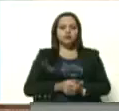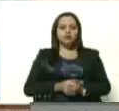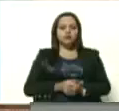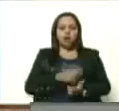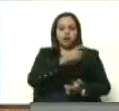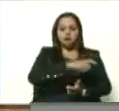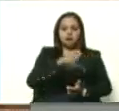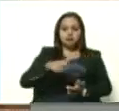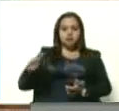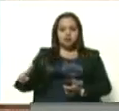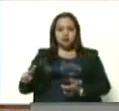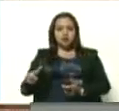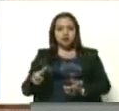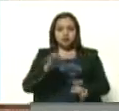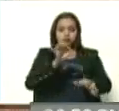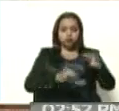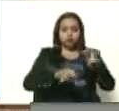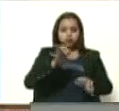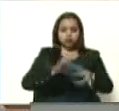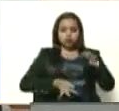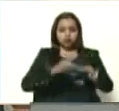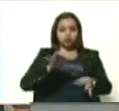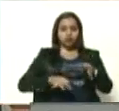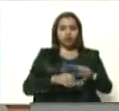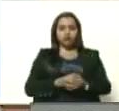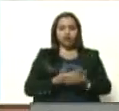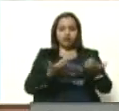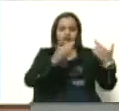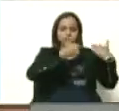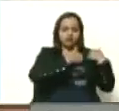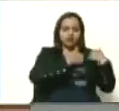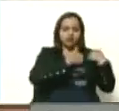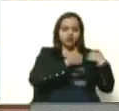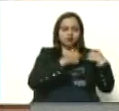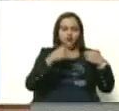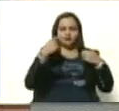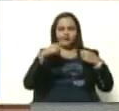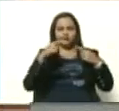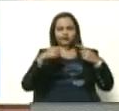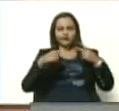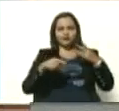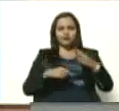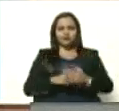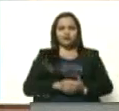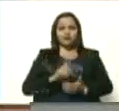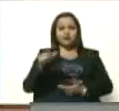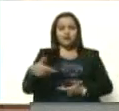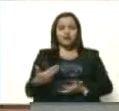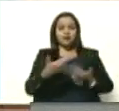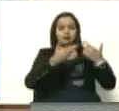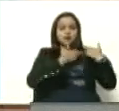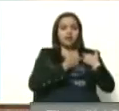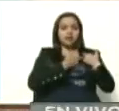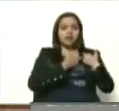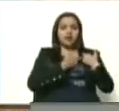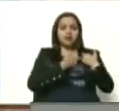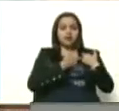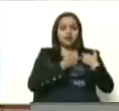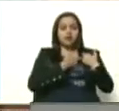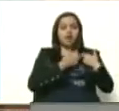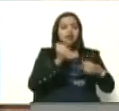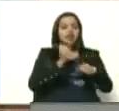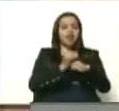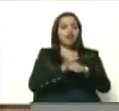representantes del Poder Judicial, doctor Edwin Blanco, Fanny Chourio, representante del Poder Ciudadano,